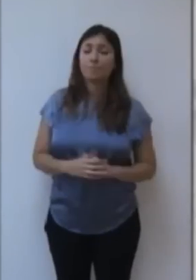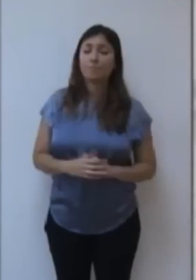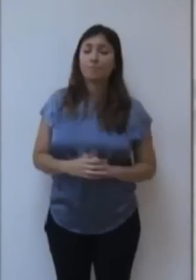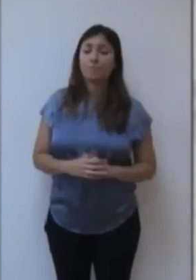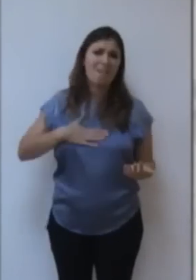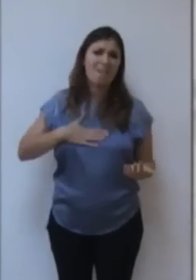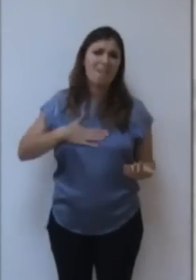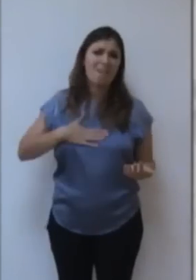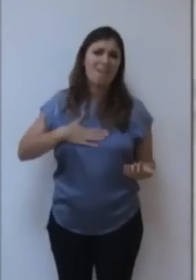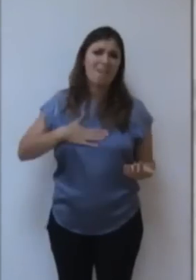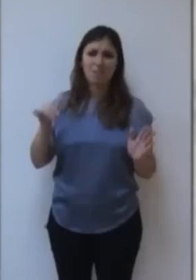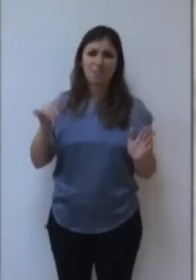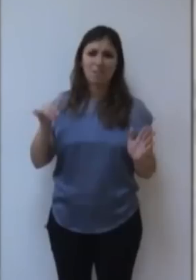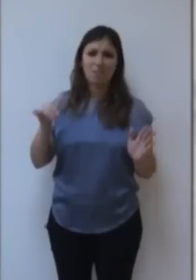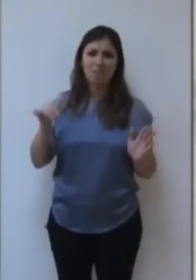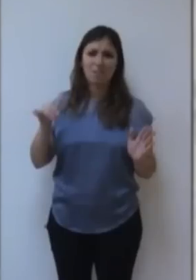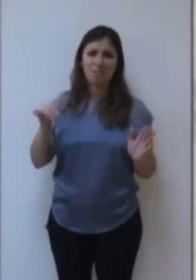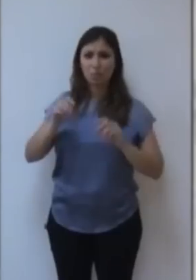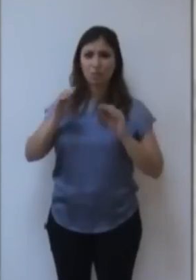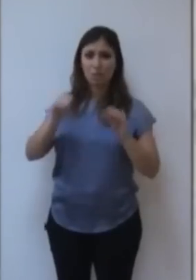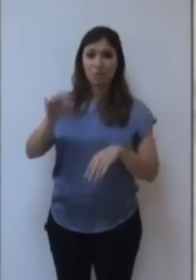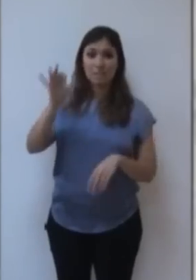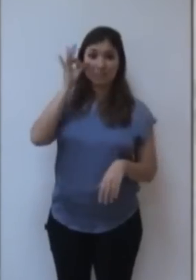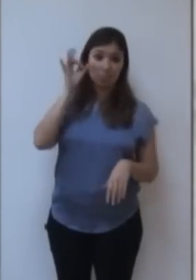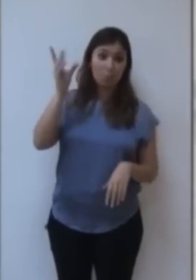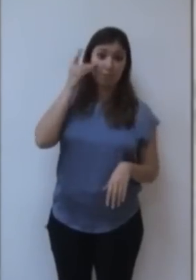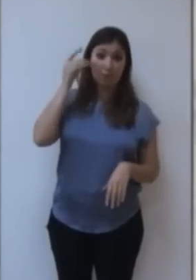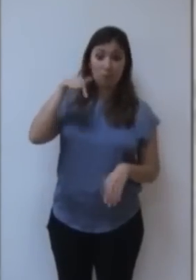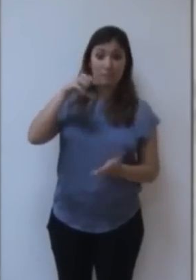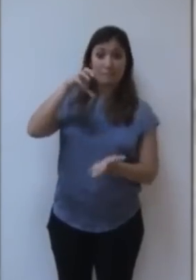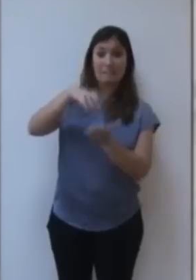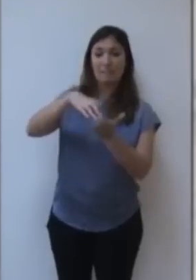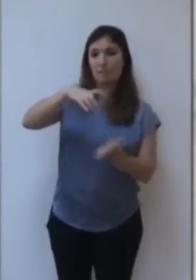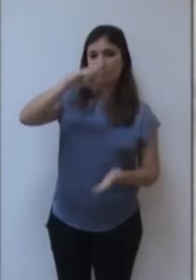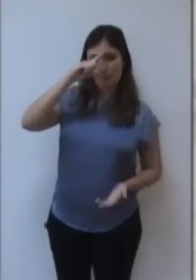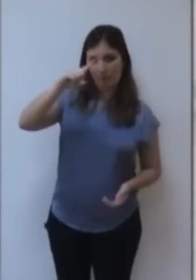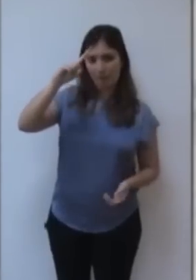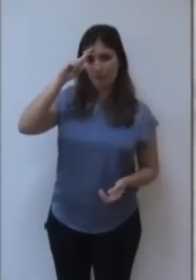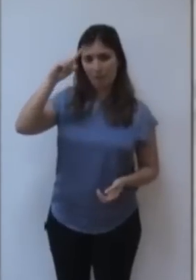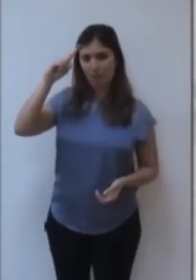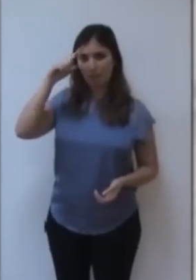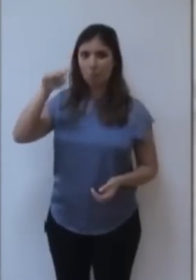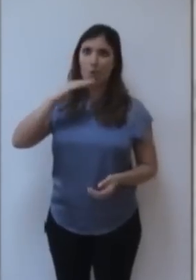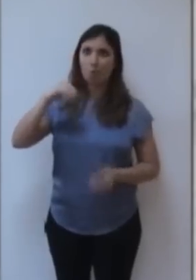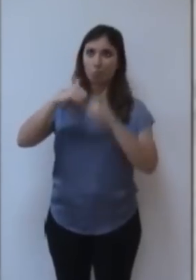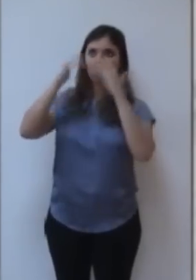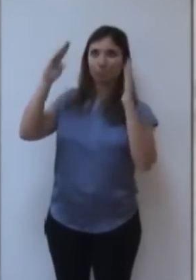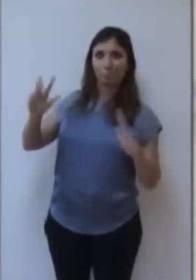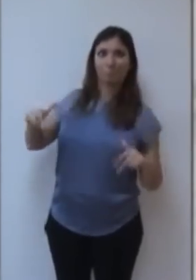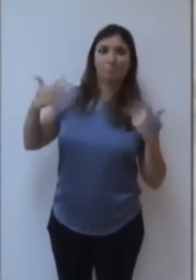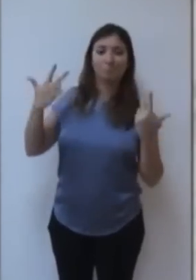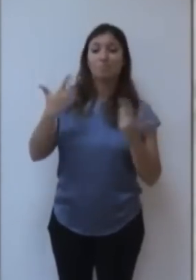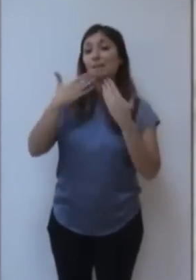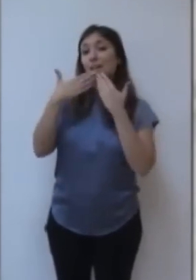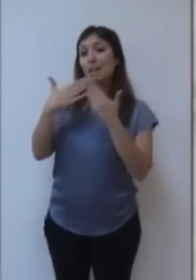un placer estar aquí en la Fundación Síndrome de Down en Madrid. Nos ha acogido. Muchísimas